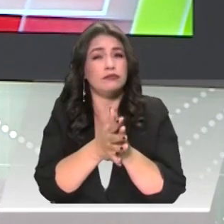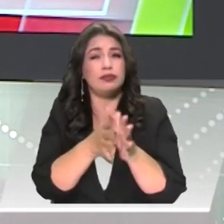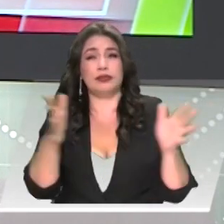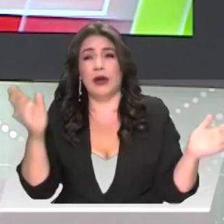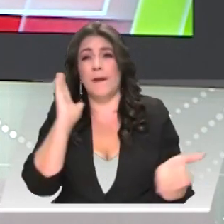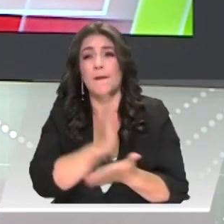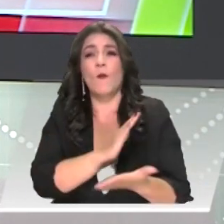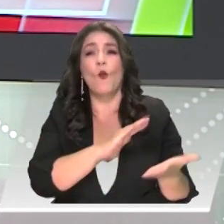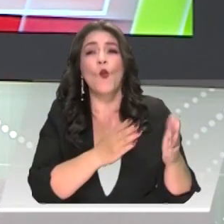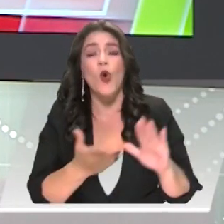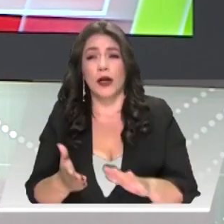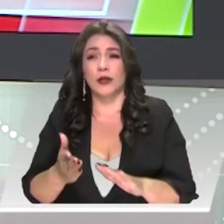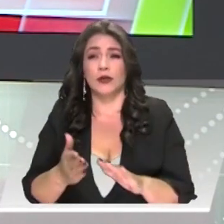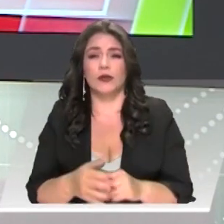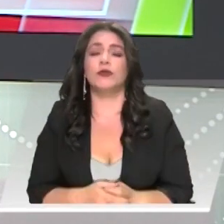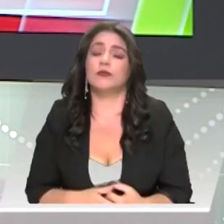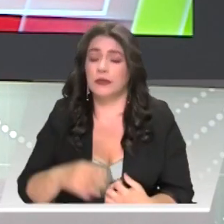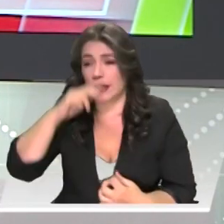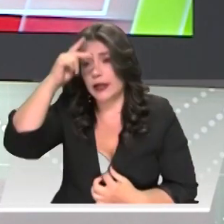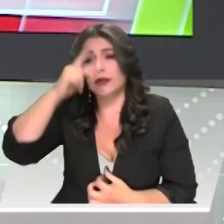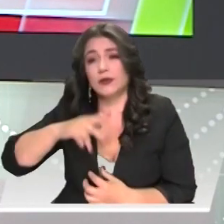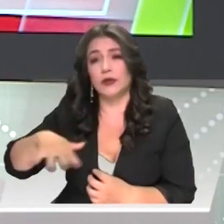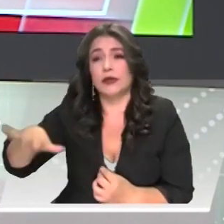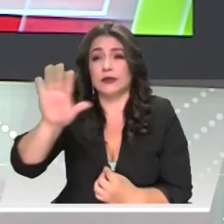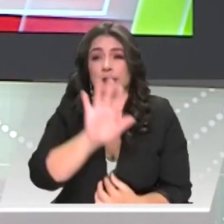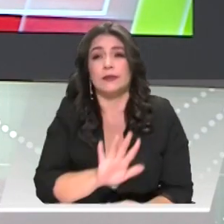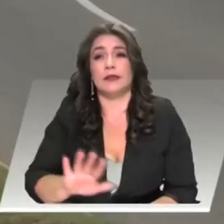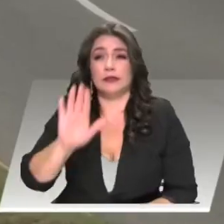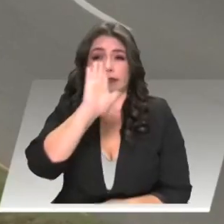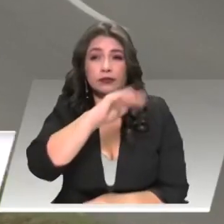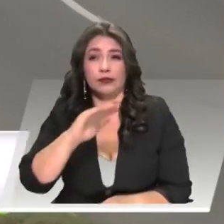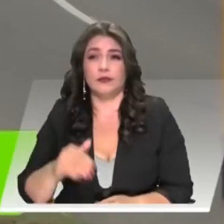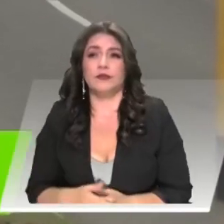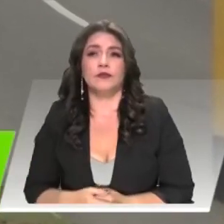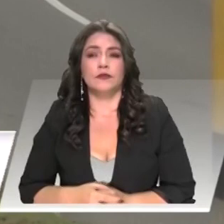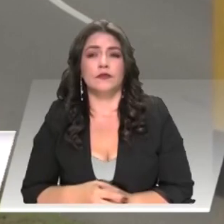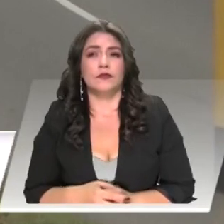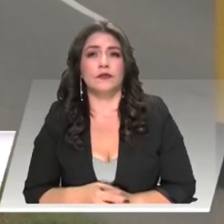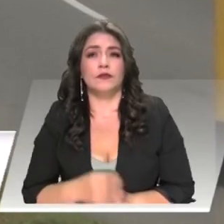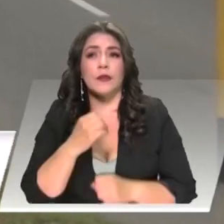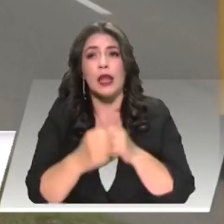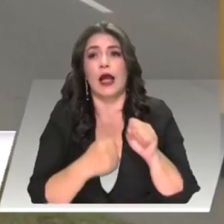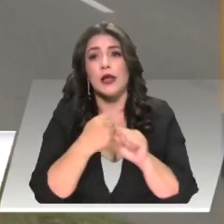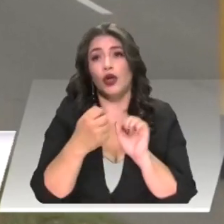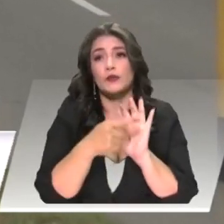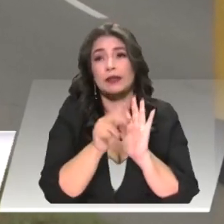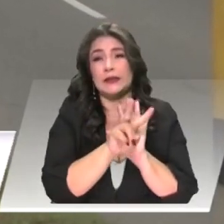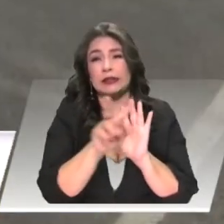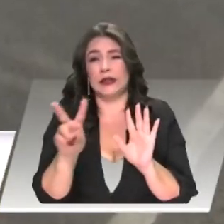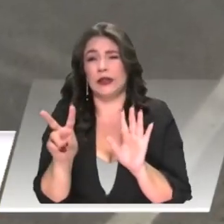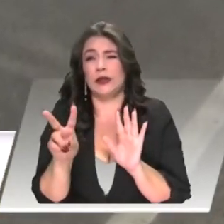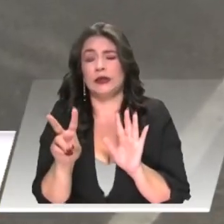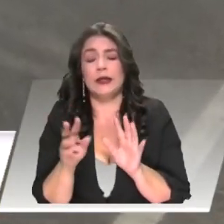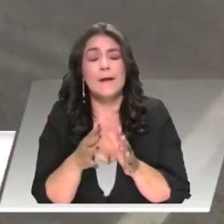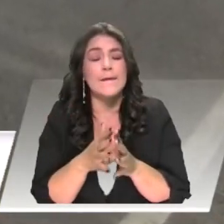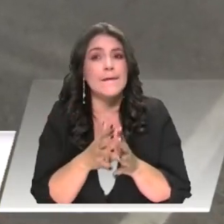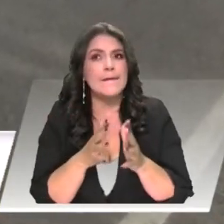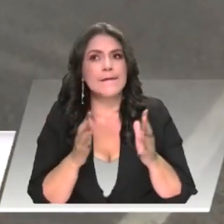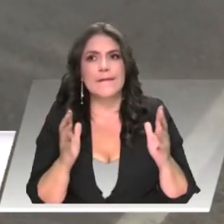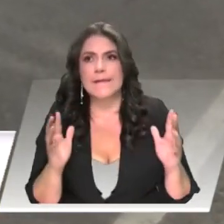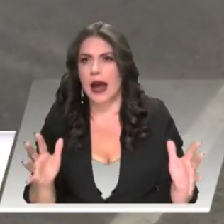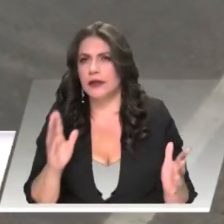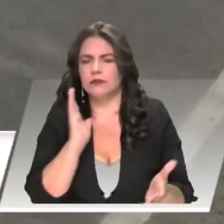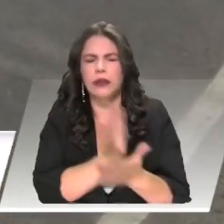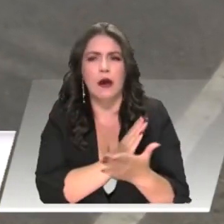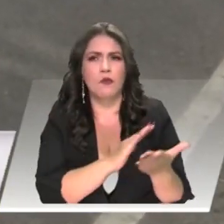accidentes de tránsito en toda la historia del departamento. El 2022 ha sido el año, según la gobernación, con mayor número de muertos